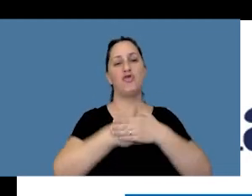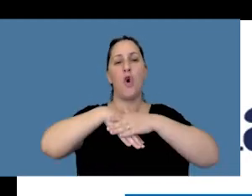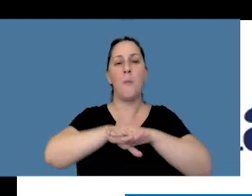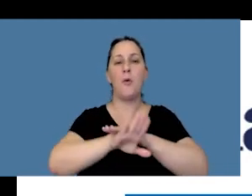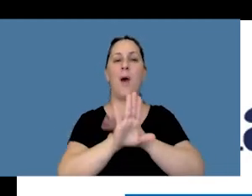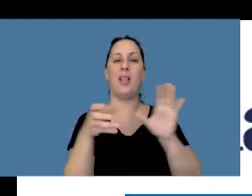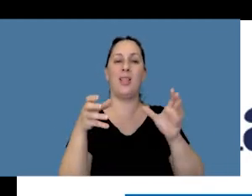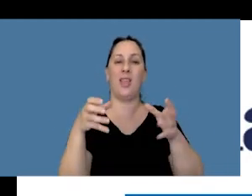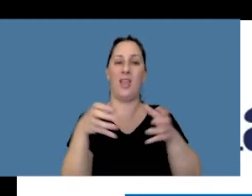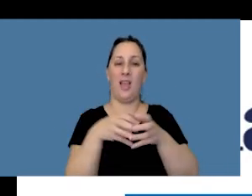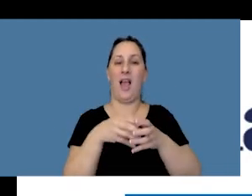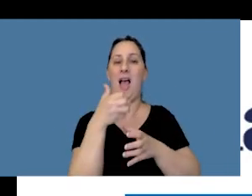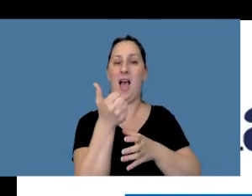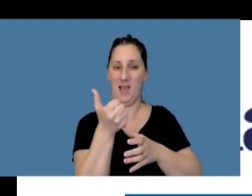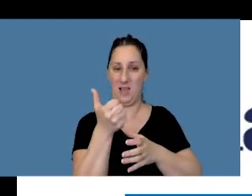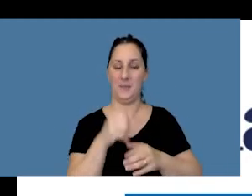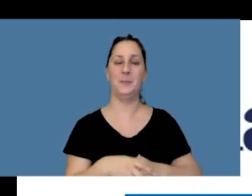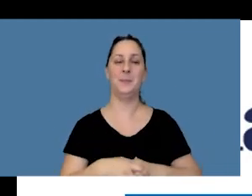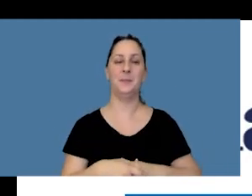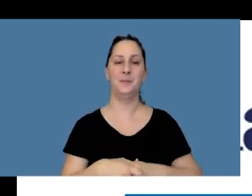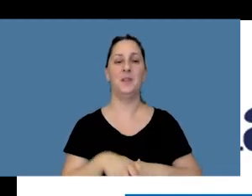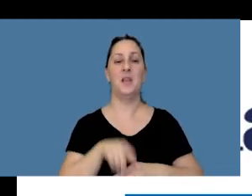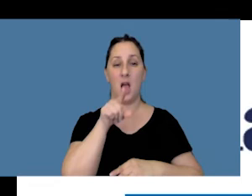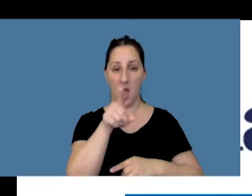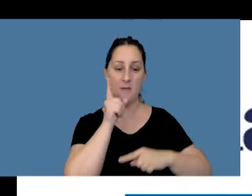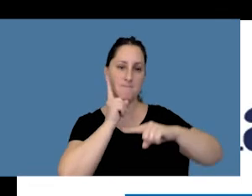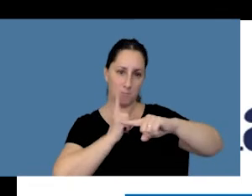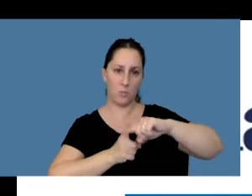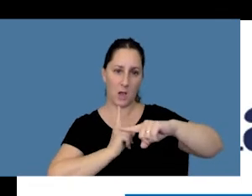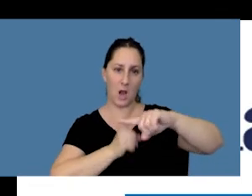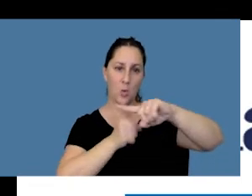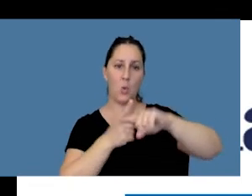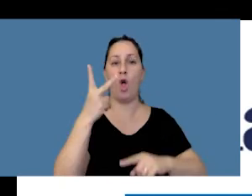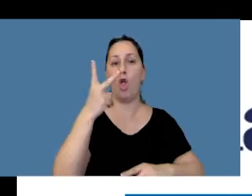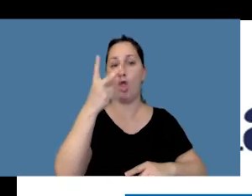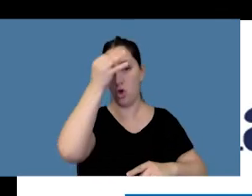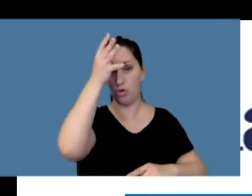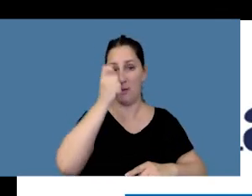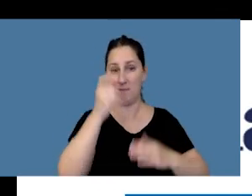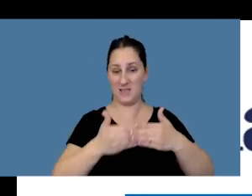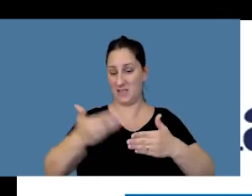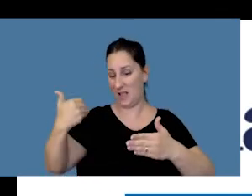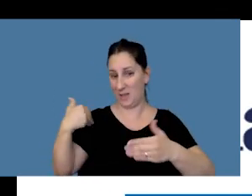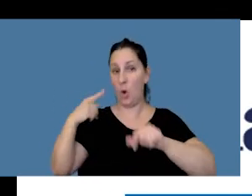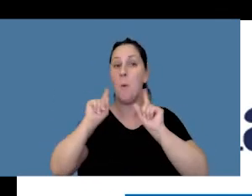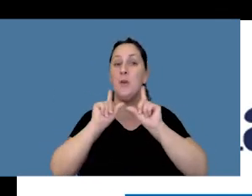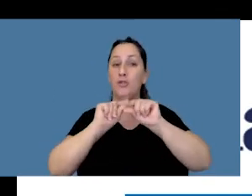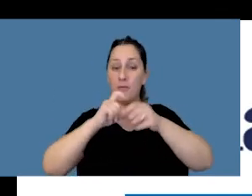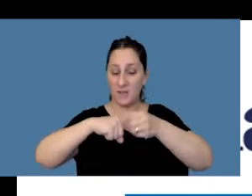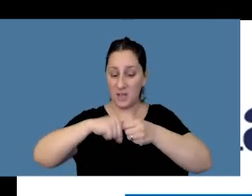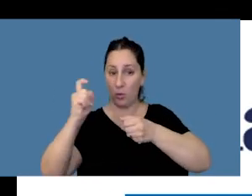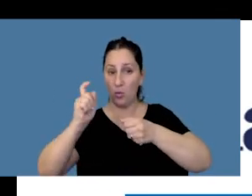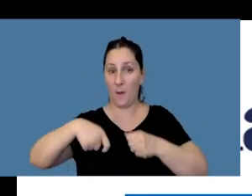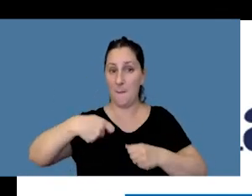A. Y van a poder computarse por los 12 meses anteriores a la fecha de desvinculación del